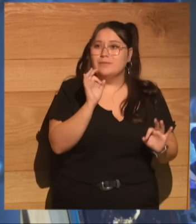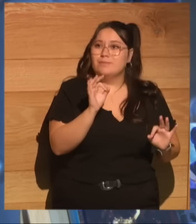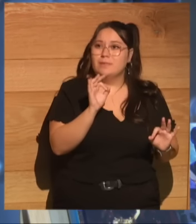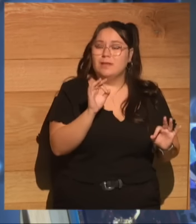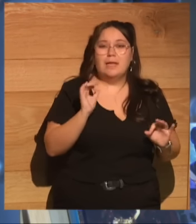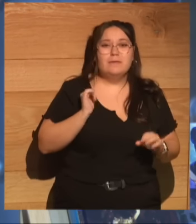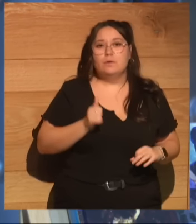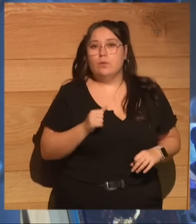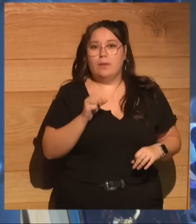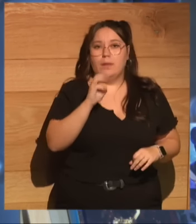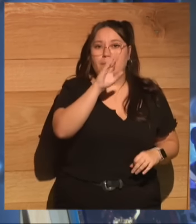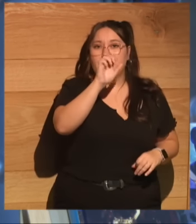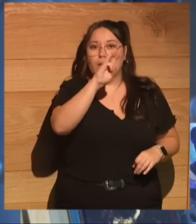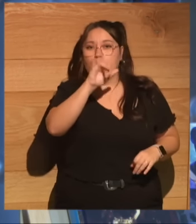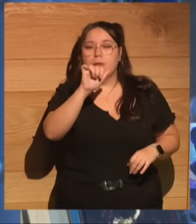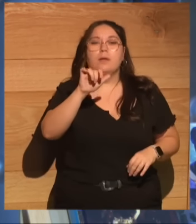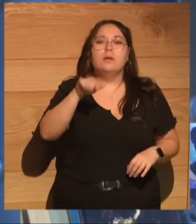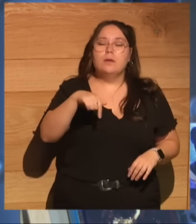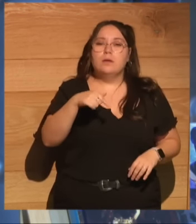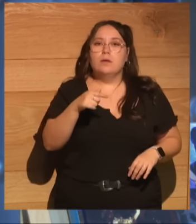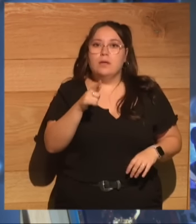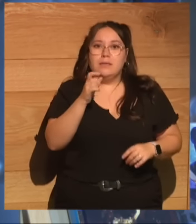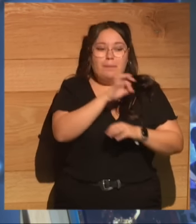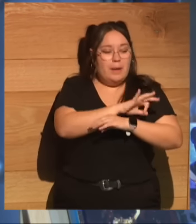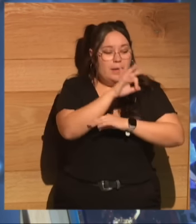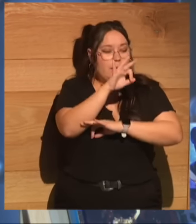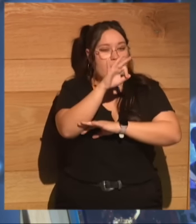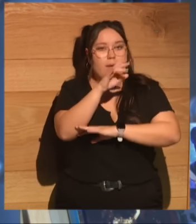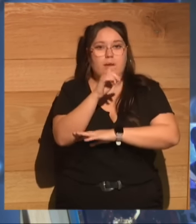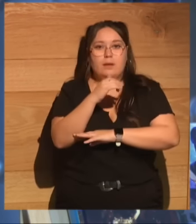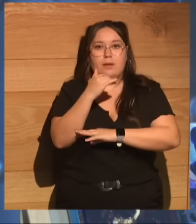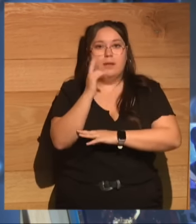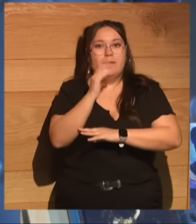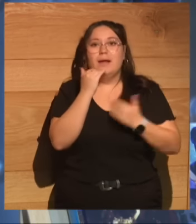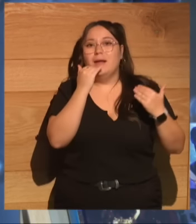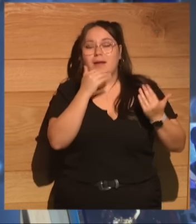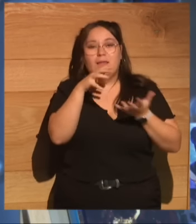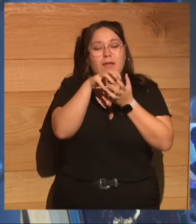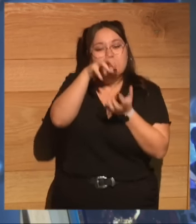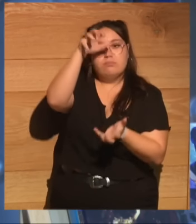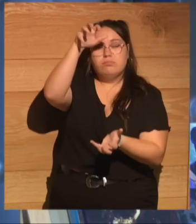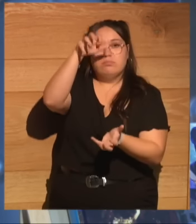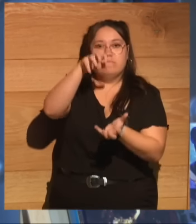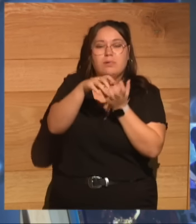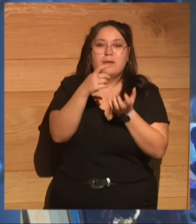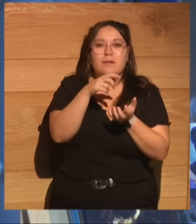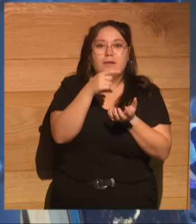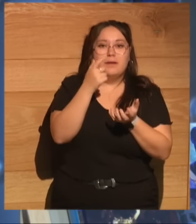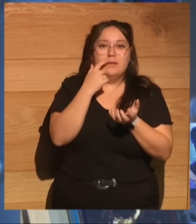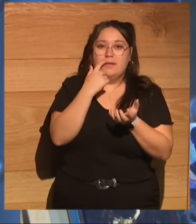en las aventuras de Pee-wee Herman, que es ese amanecer que ven desde las fauces del dinosaurio, con las filas, con las hileras